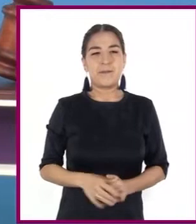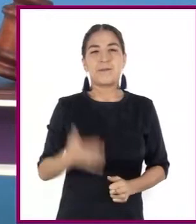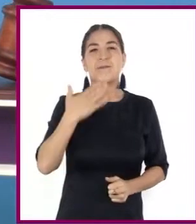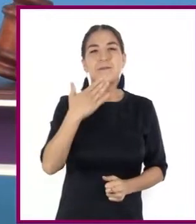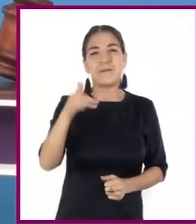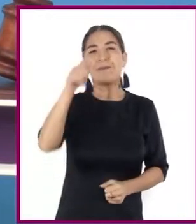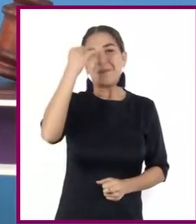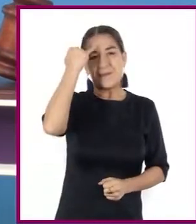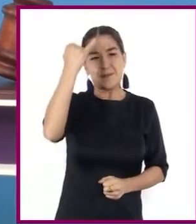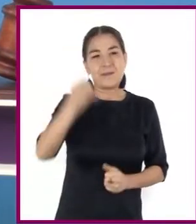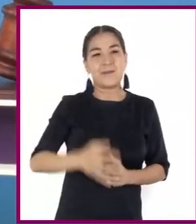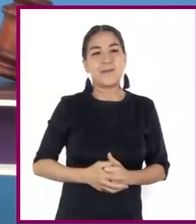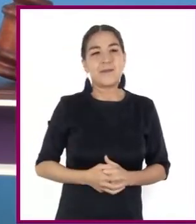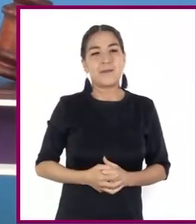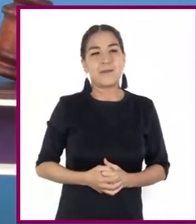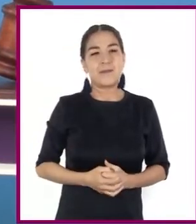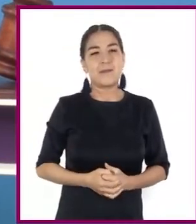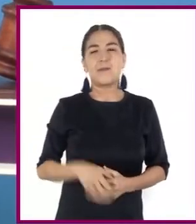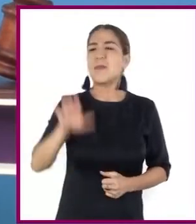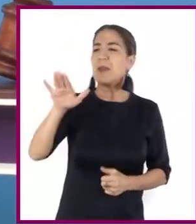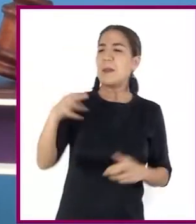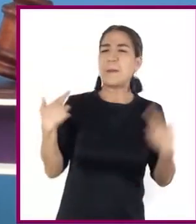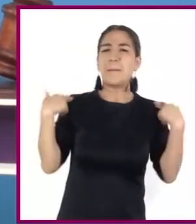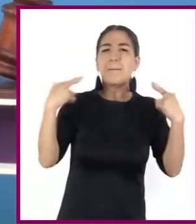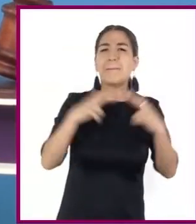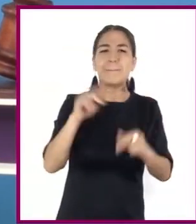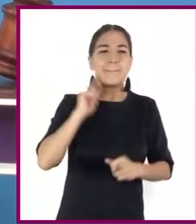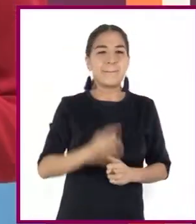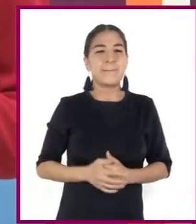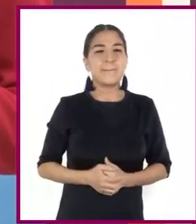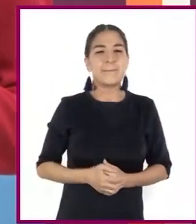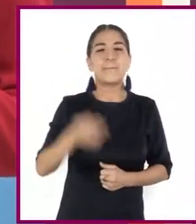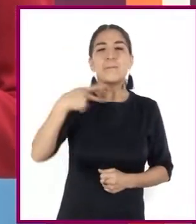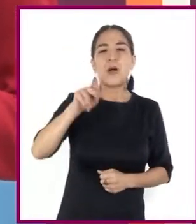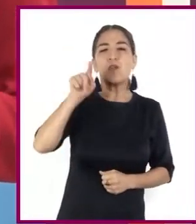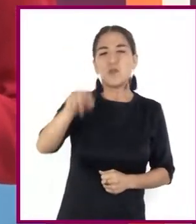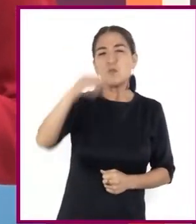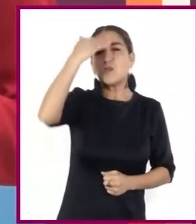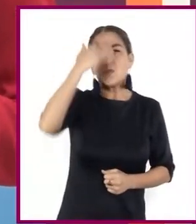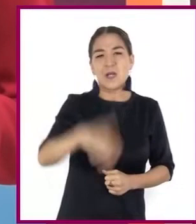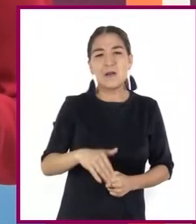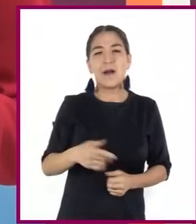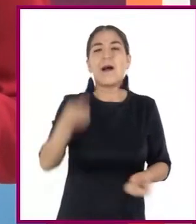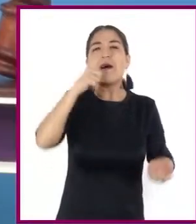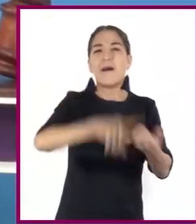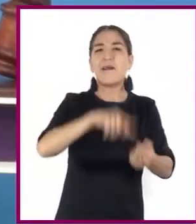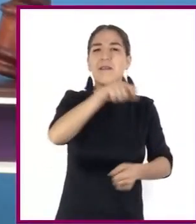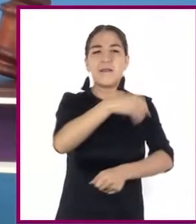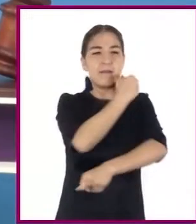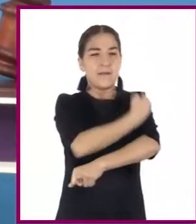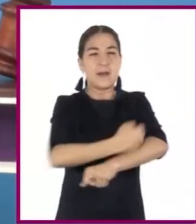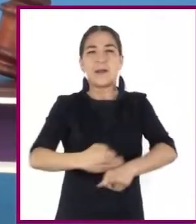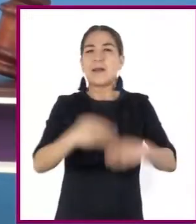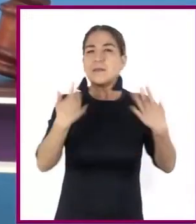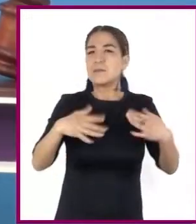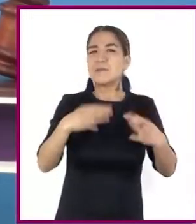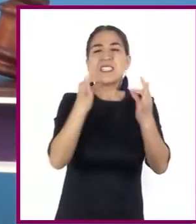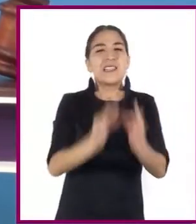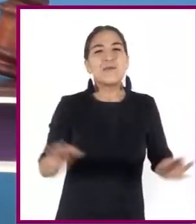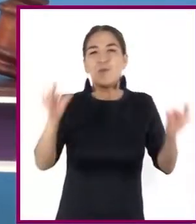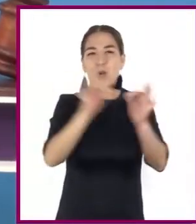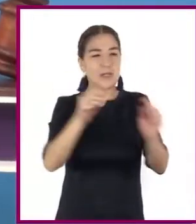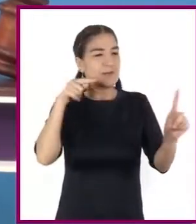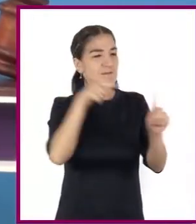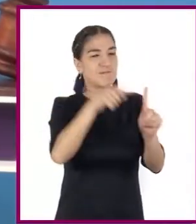¡Excelente idea! Oye, Michelle, pero ¿sabías que la familia es la base primordial